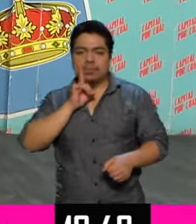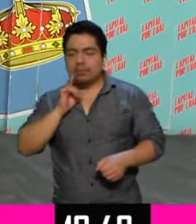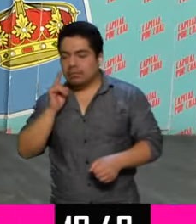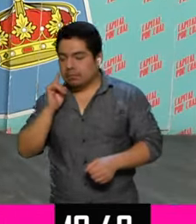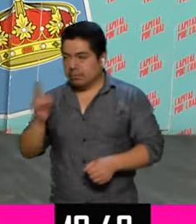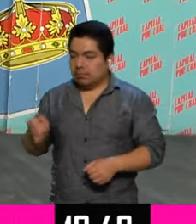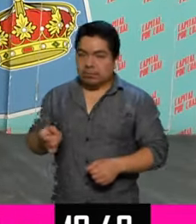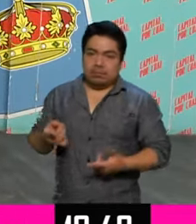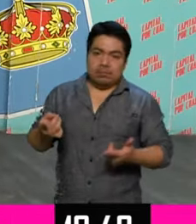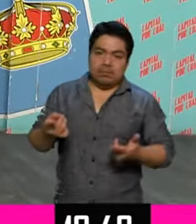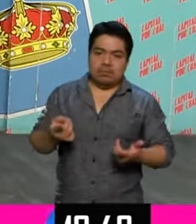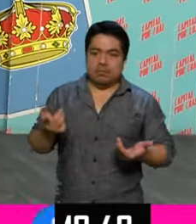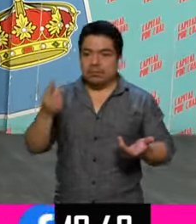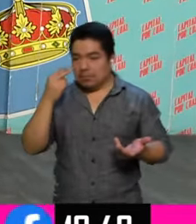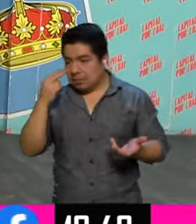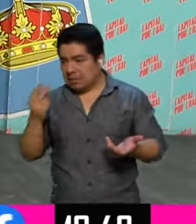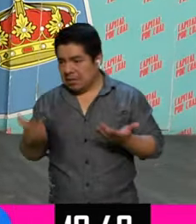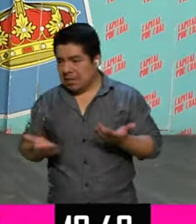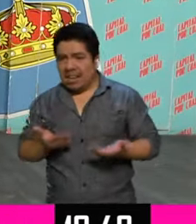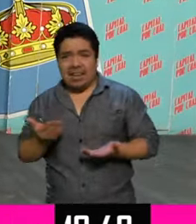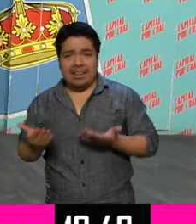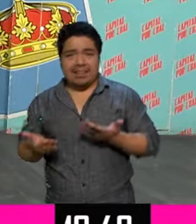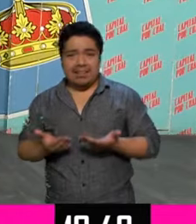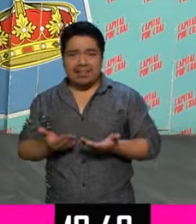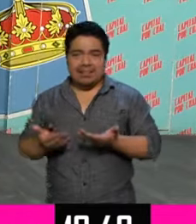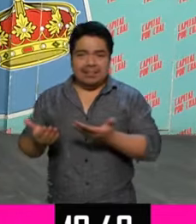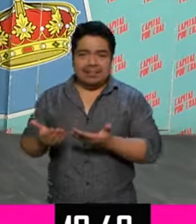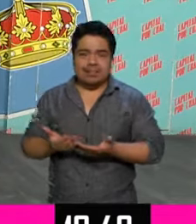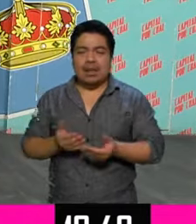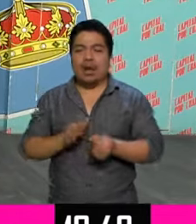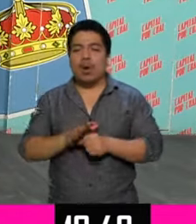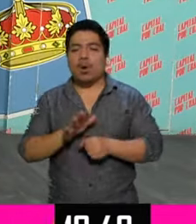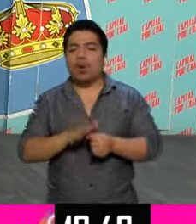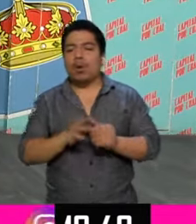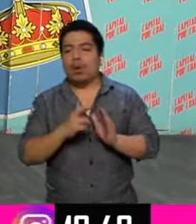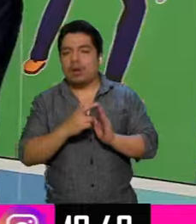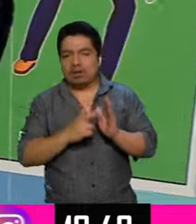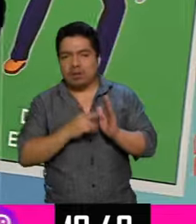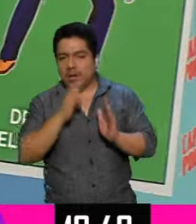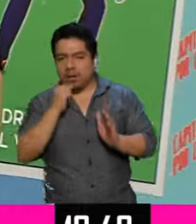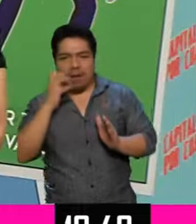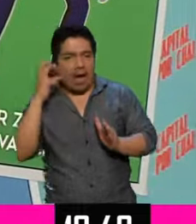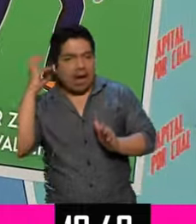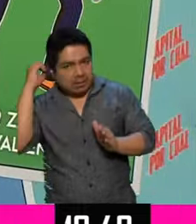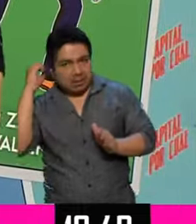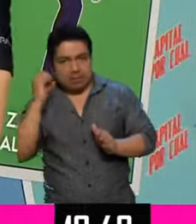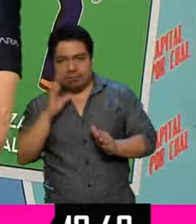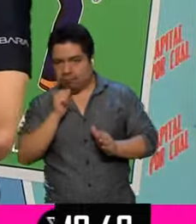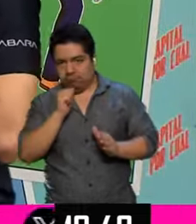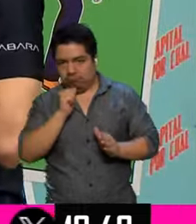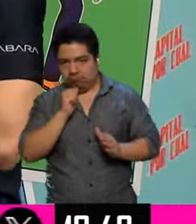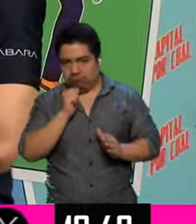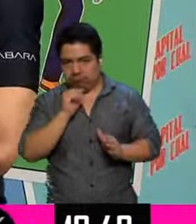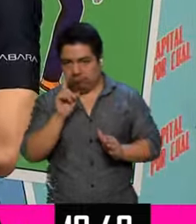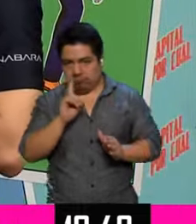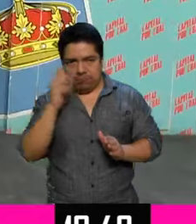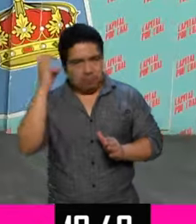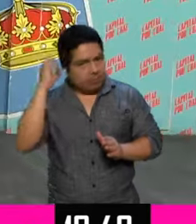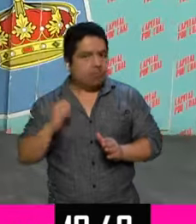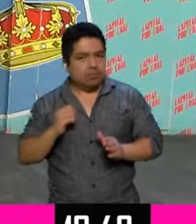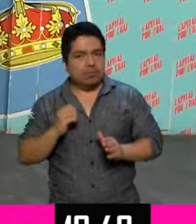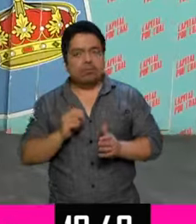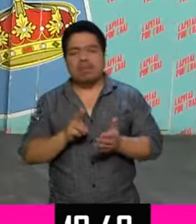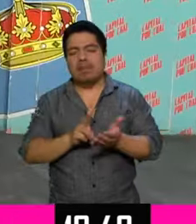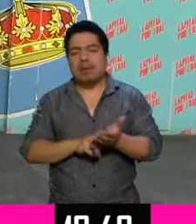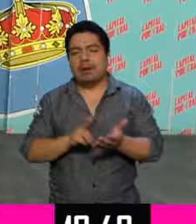regacho, todavía le baila, mire. Oye, todavía le baila. ¿Qué se vale y qué no? No pueden morder la oreja, no, ¿verdad? Si no, al Mike Tyson, no. Se vale casi